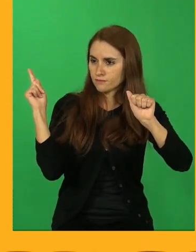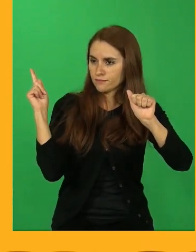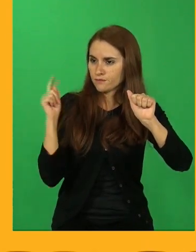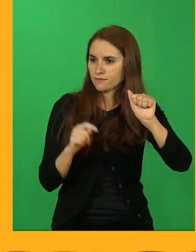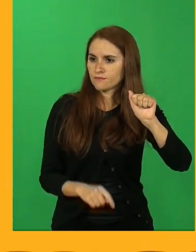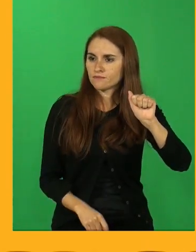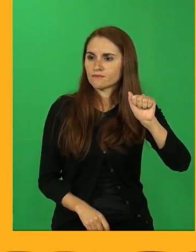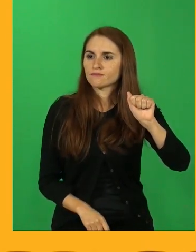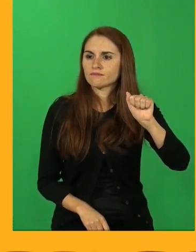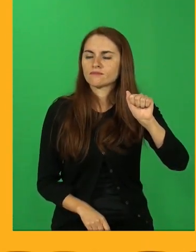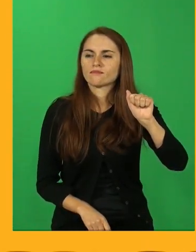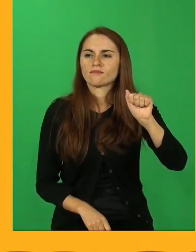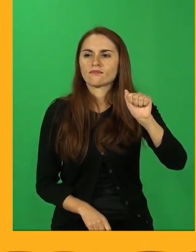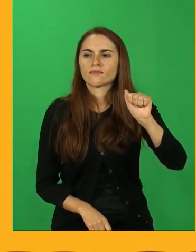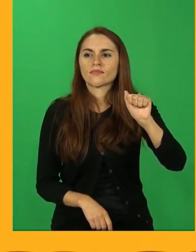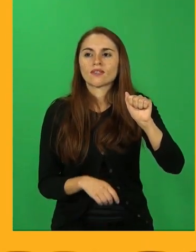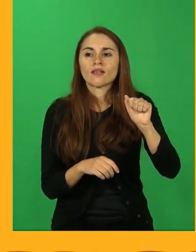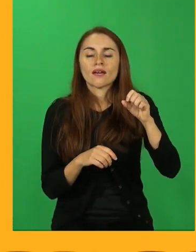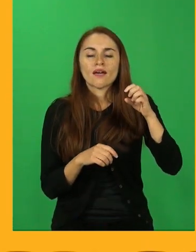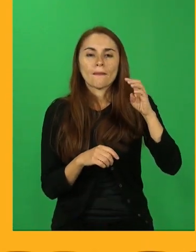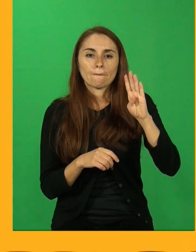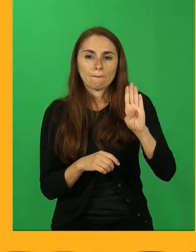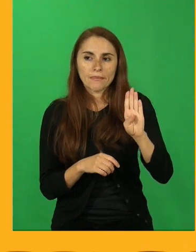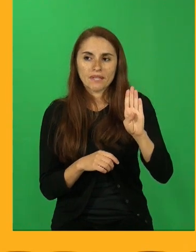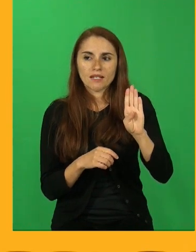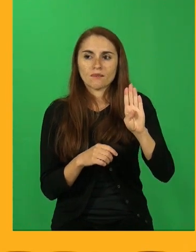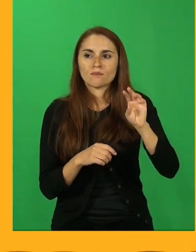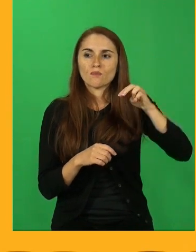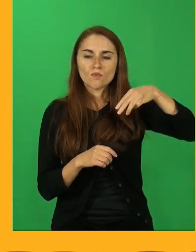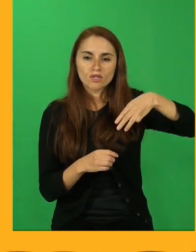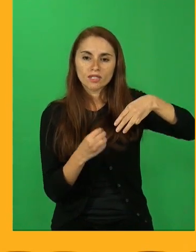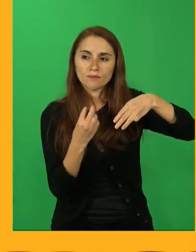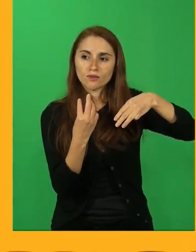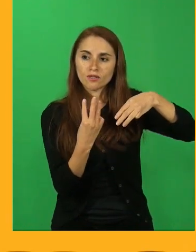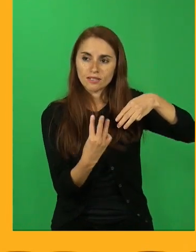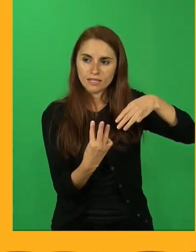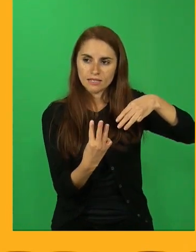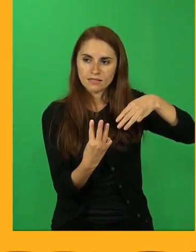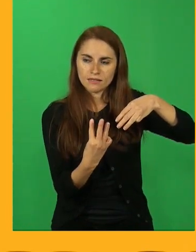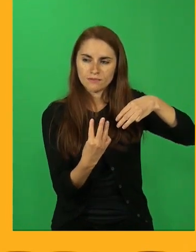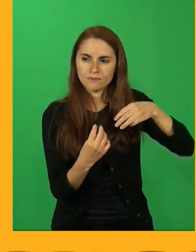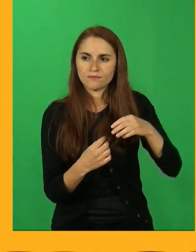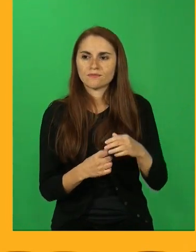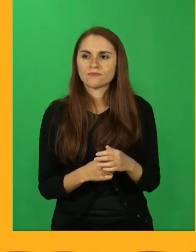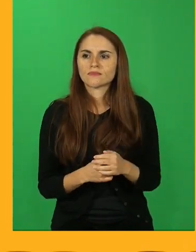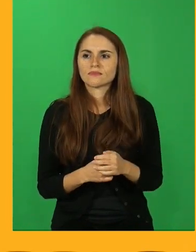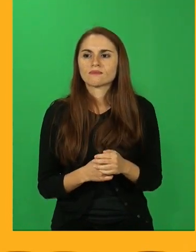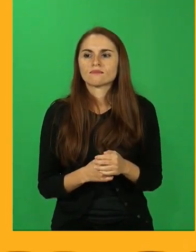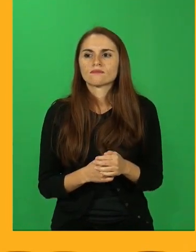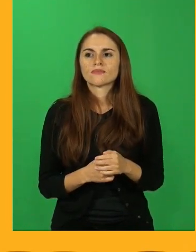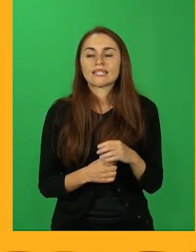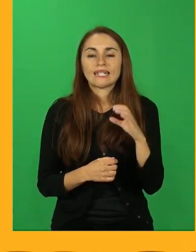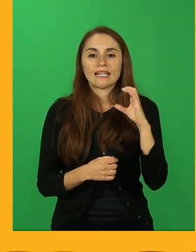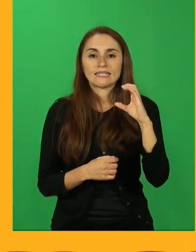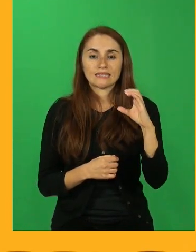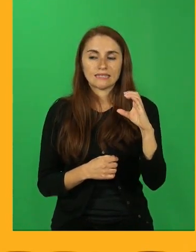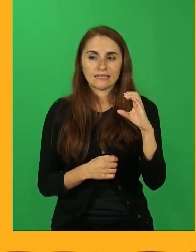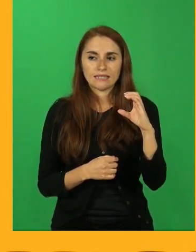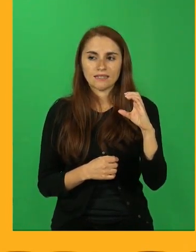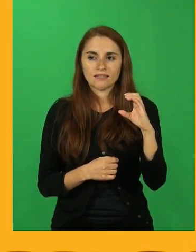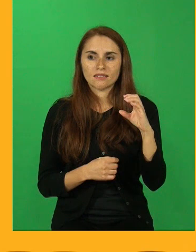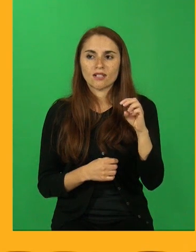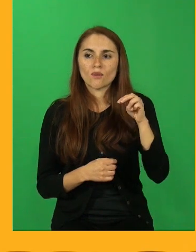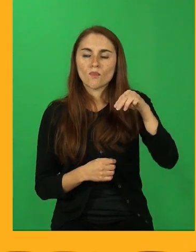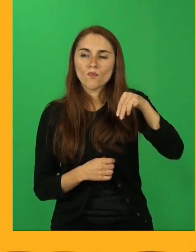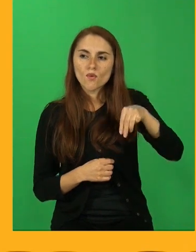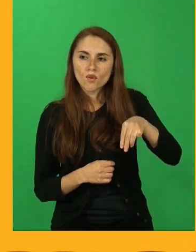10. La letra B, los múltiplos de 3. En la letra